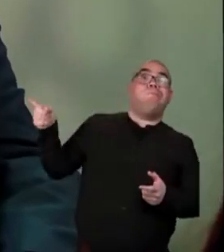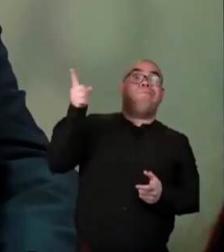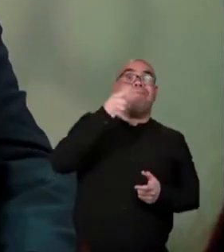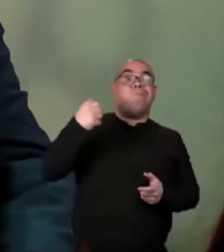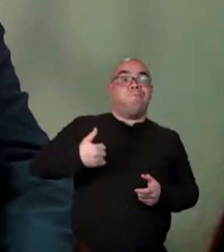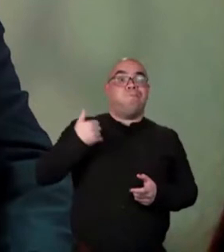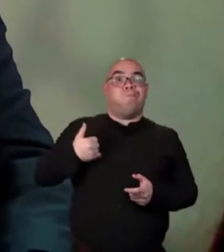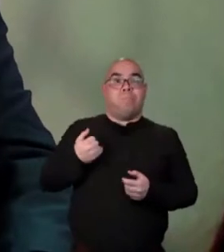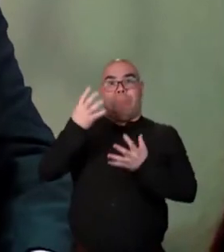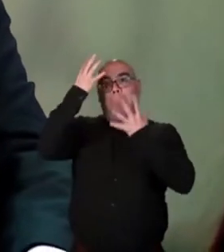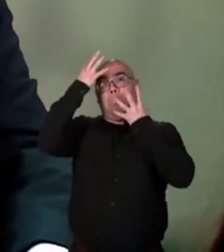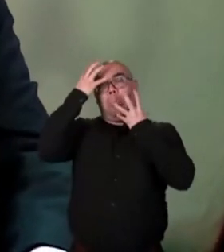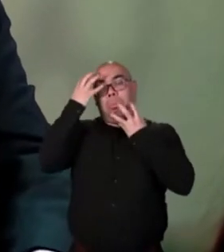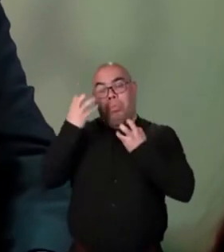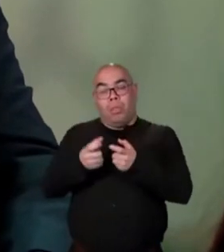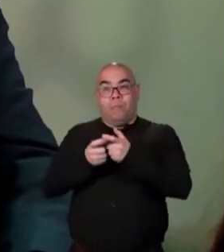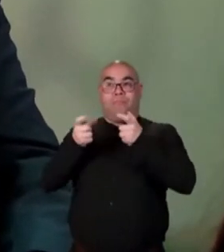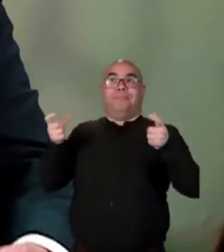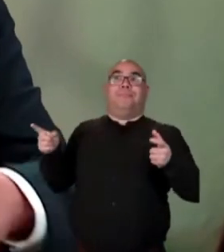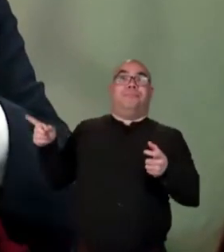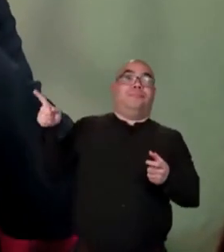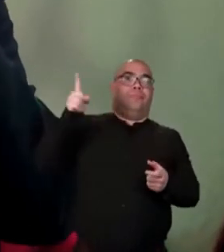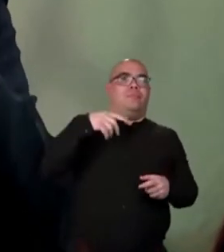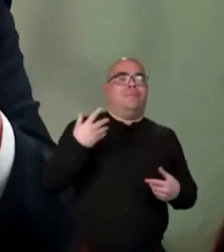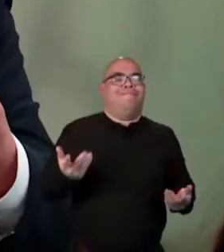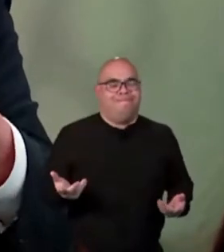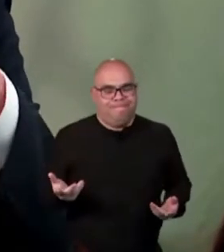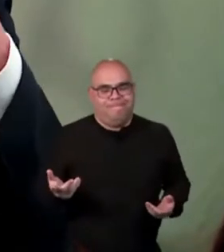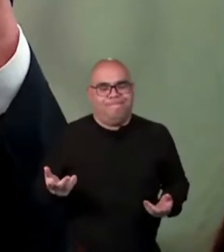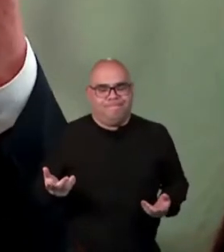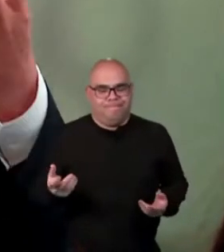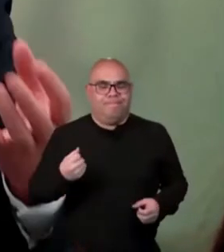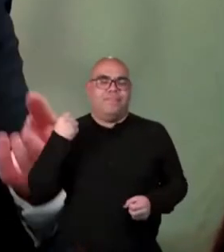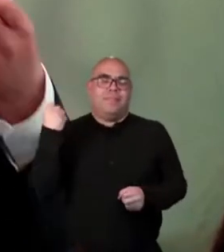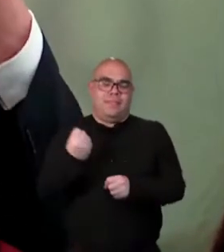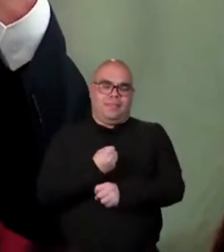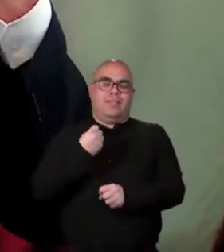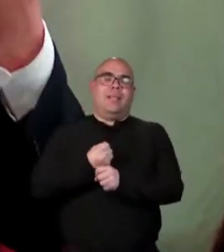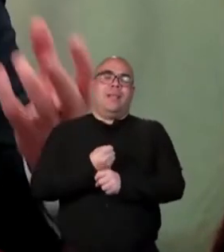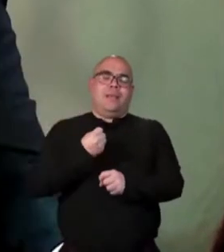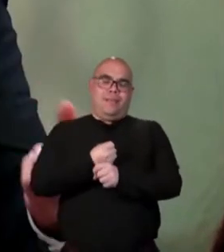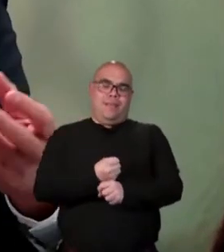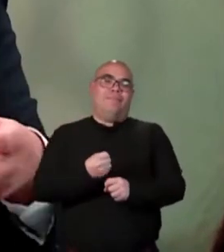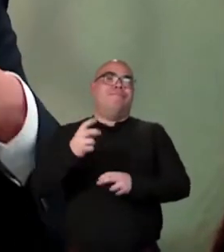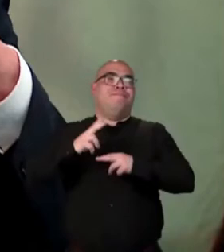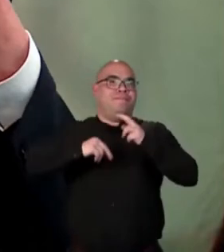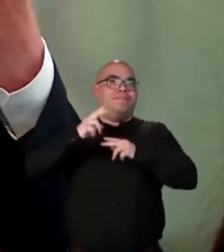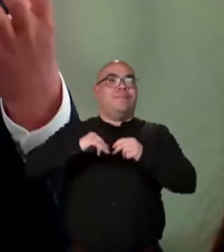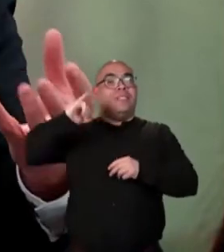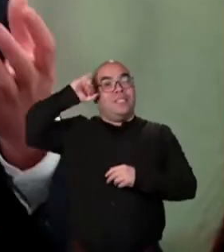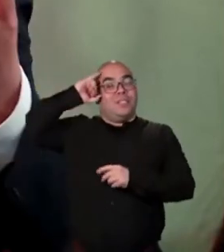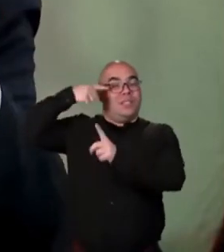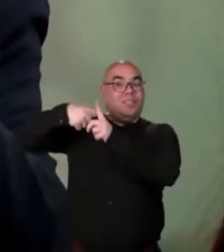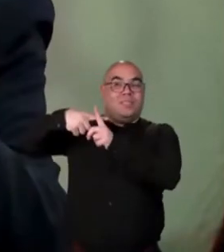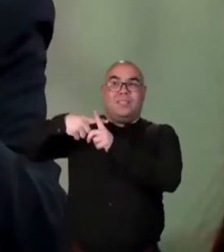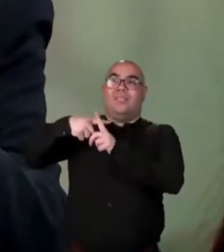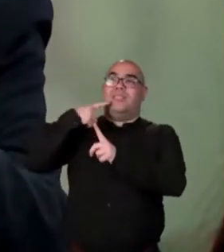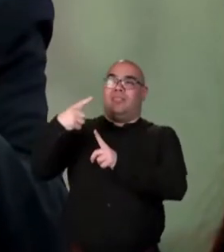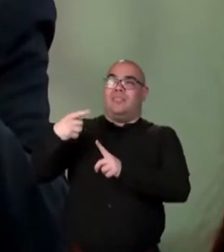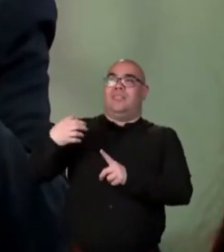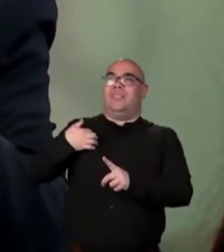sufren de depresión tenemos que trabajar contrarrestar eso y el tema psicología positiva en el caso área andina